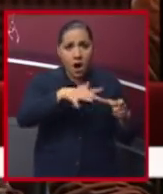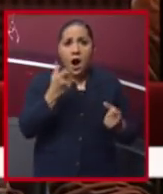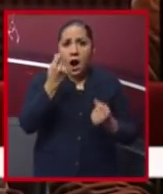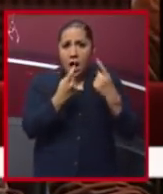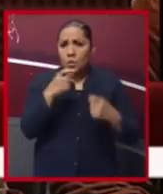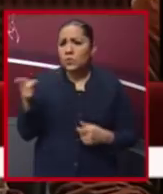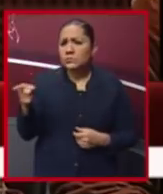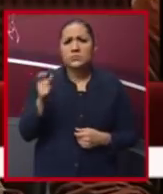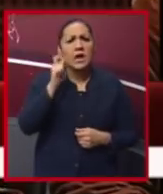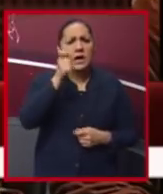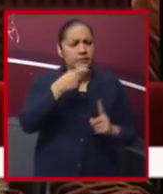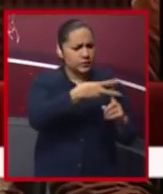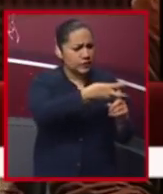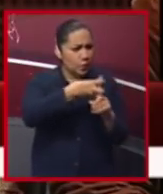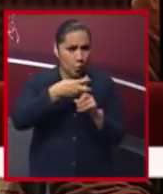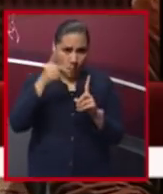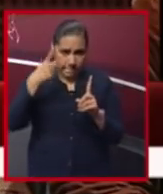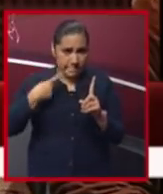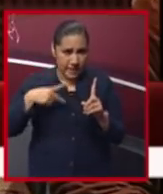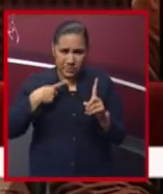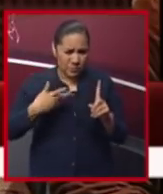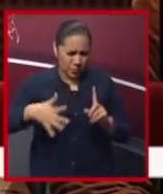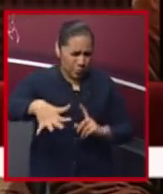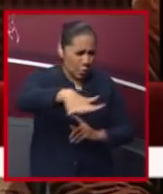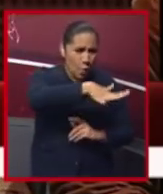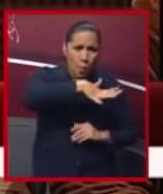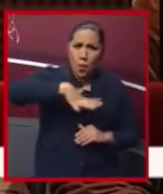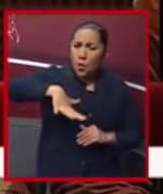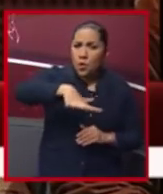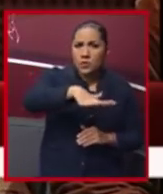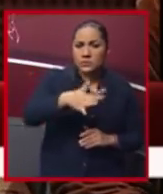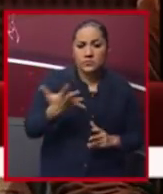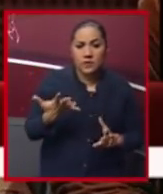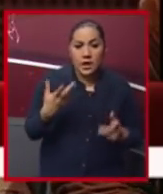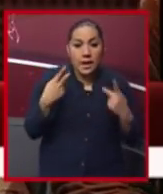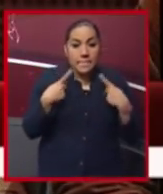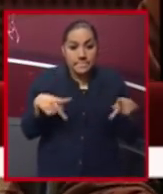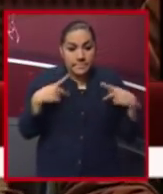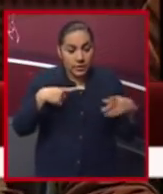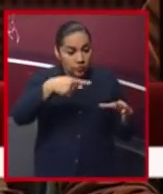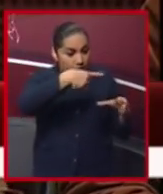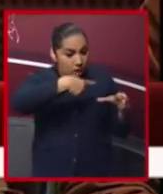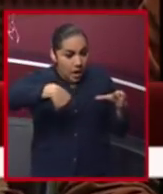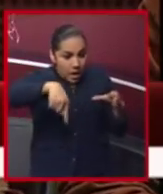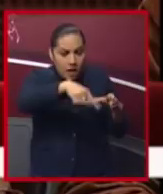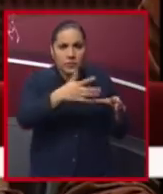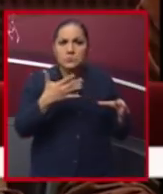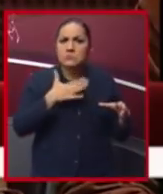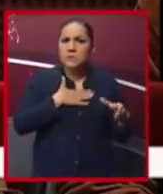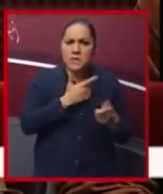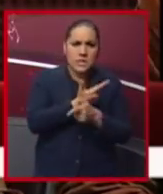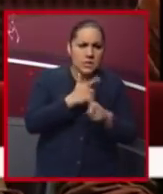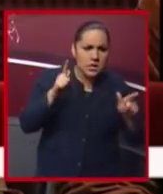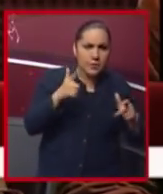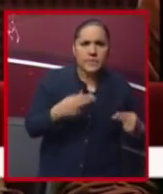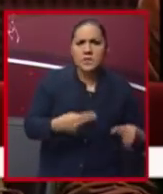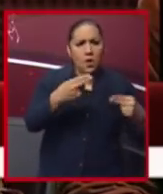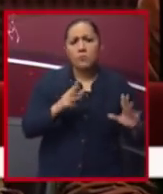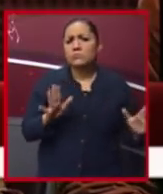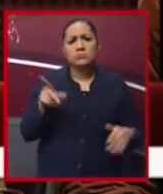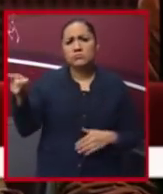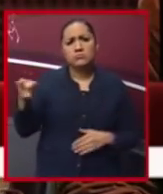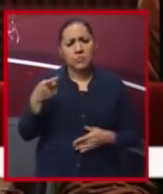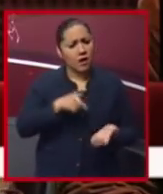declaran son expulsados de su pueblo, no les permiten hacer sus negocios, los sacan,